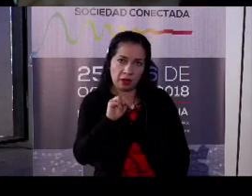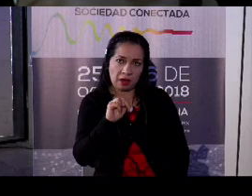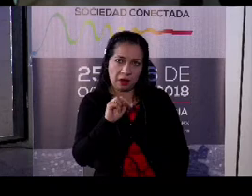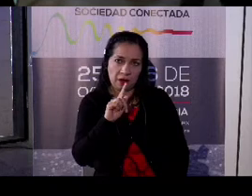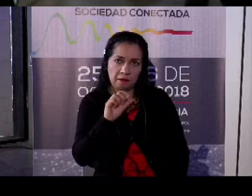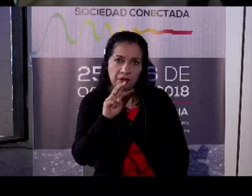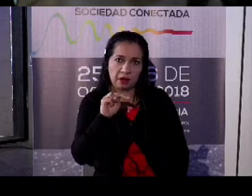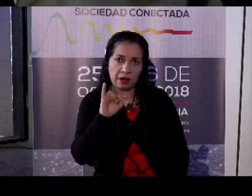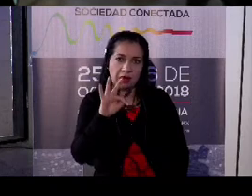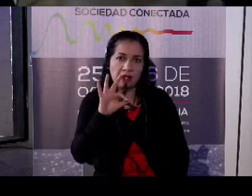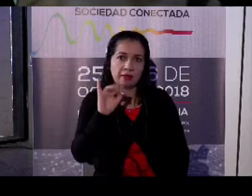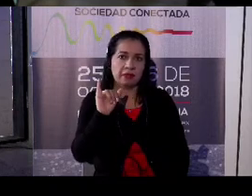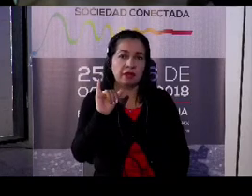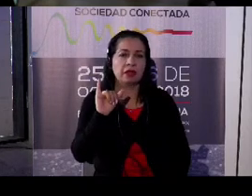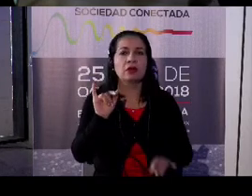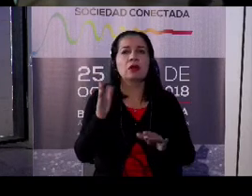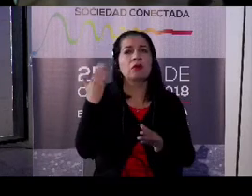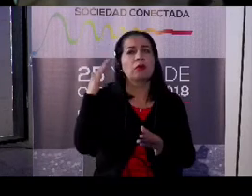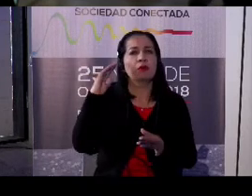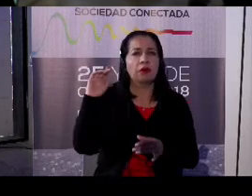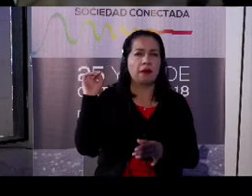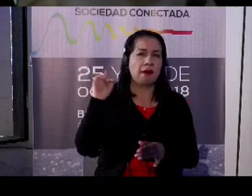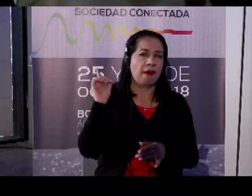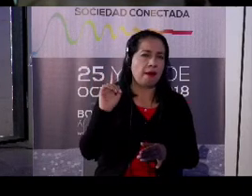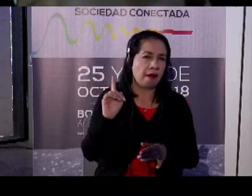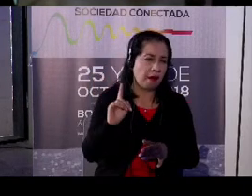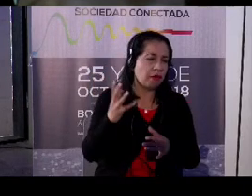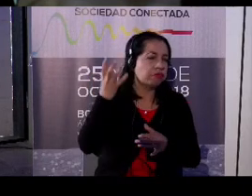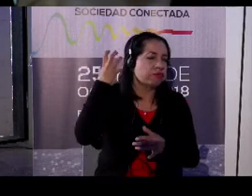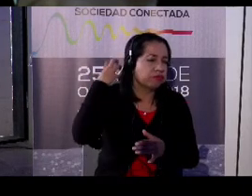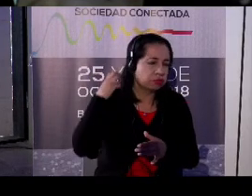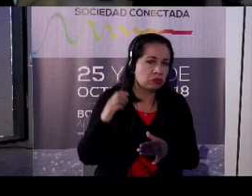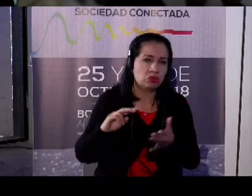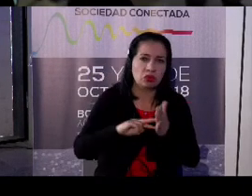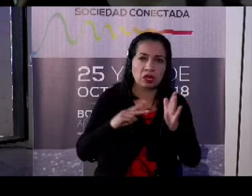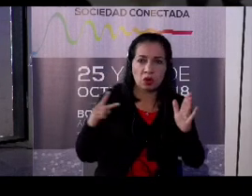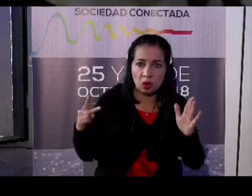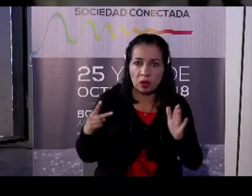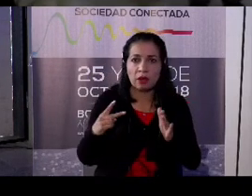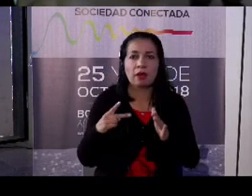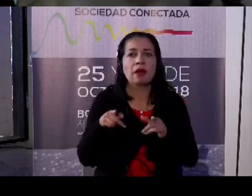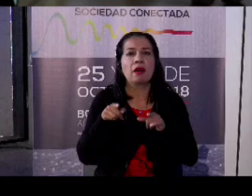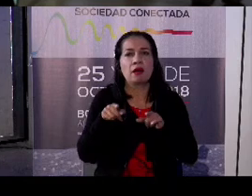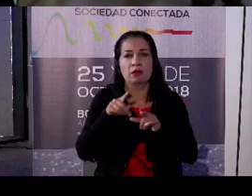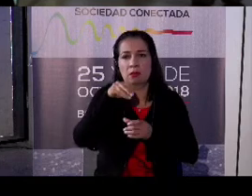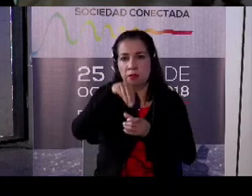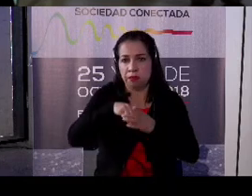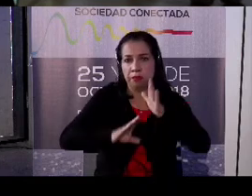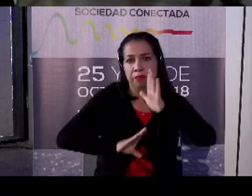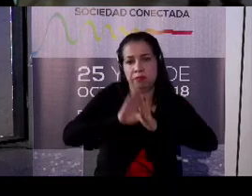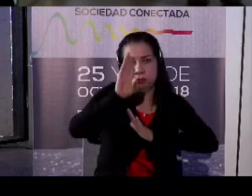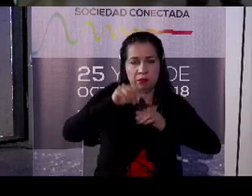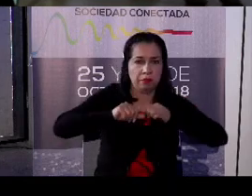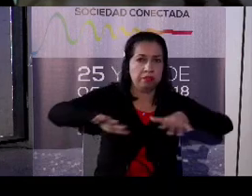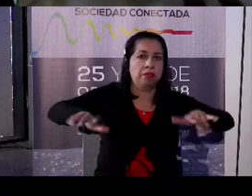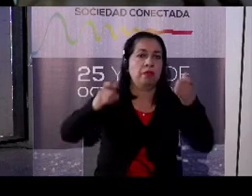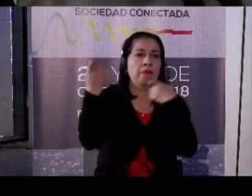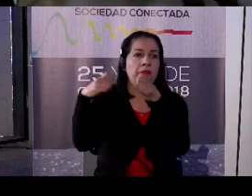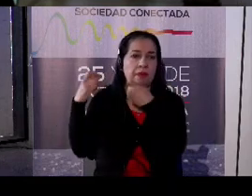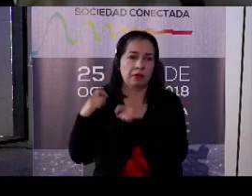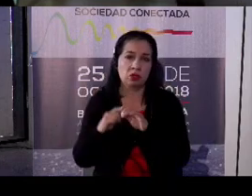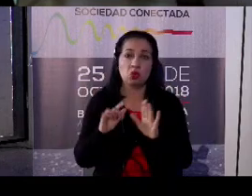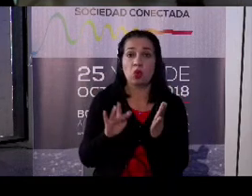años fue un gran Avance en tecnología y no solamente introducimos el